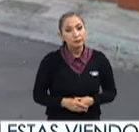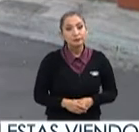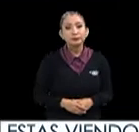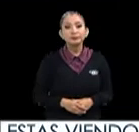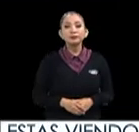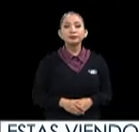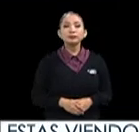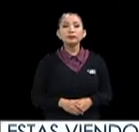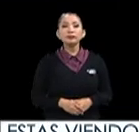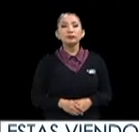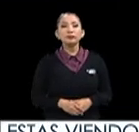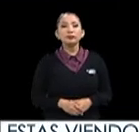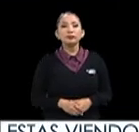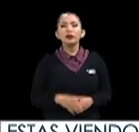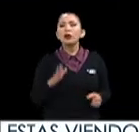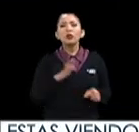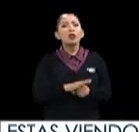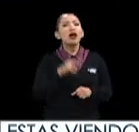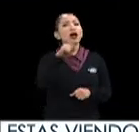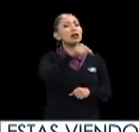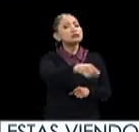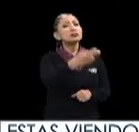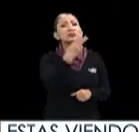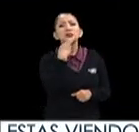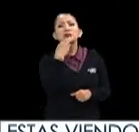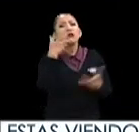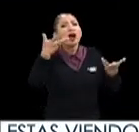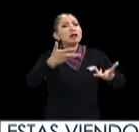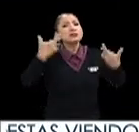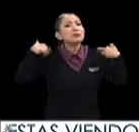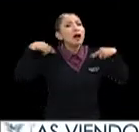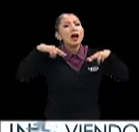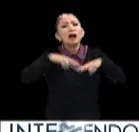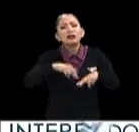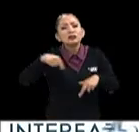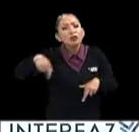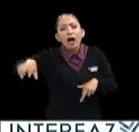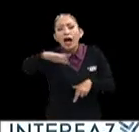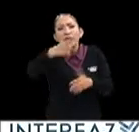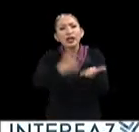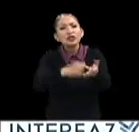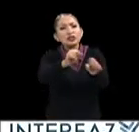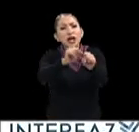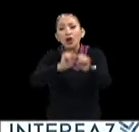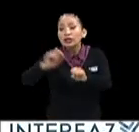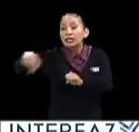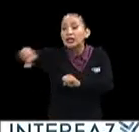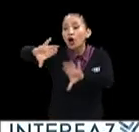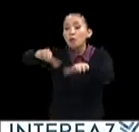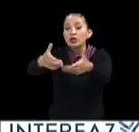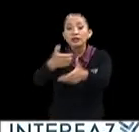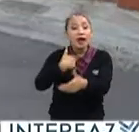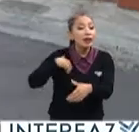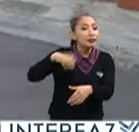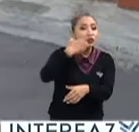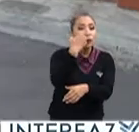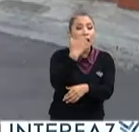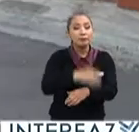rumbos. ¿Cuáles son las funciones que realiza el docente en el aula y en la comunidad